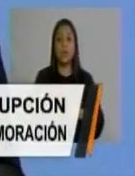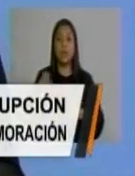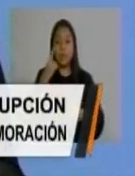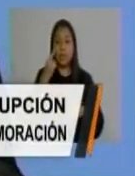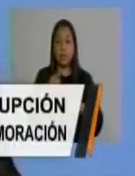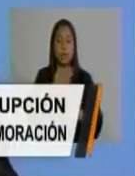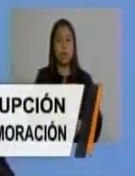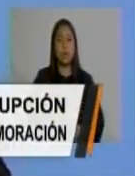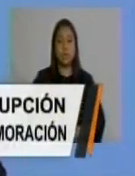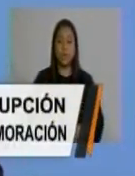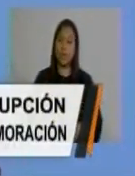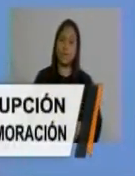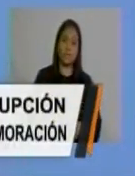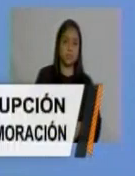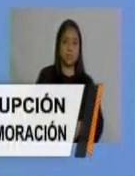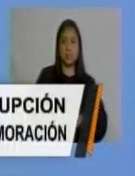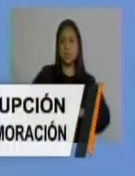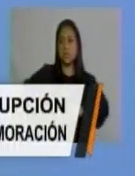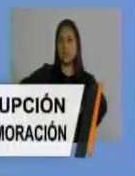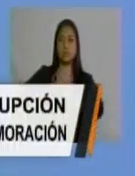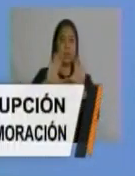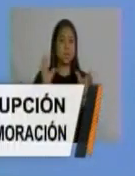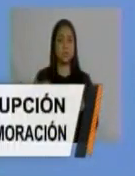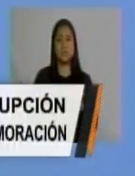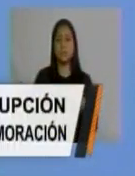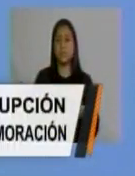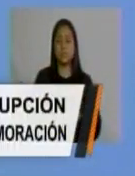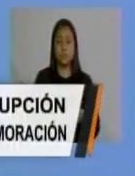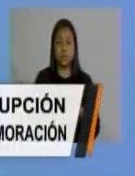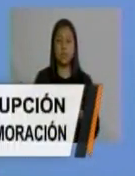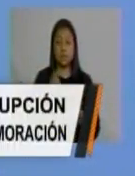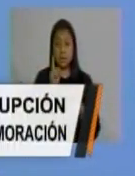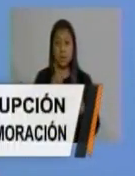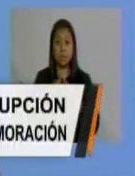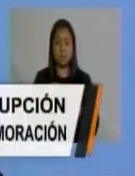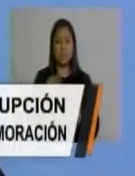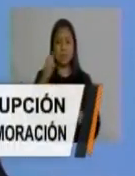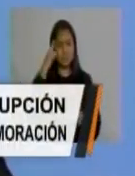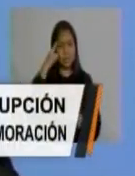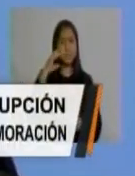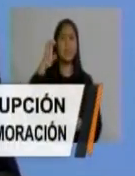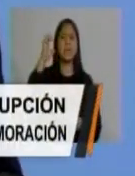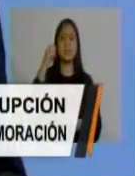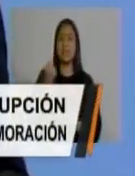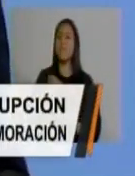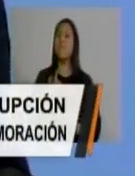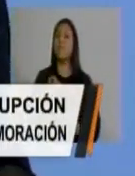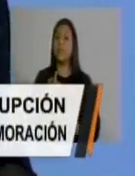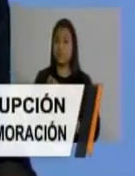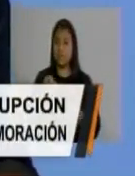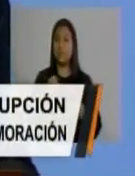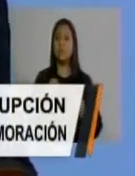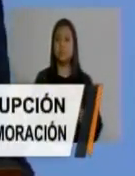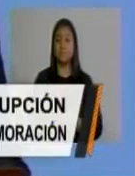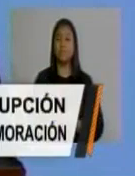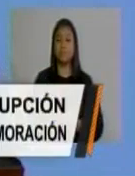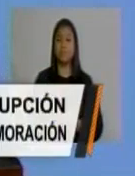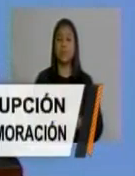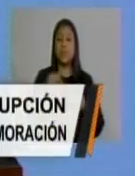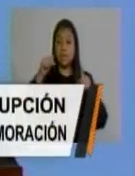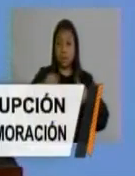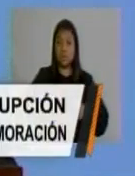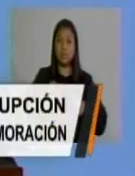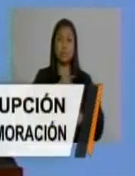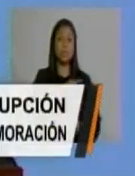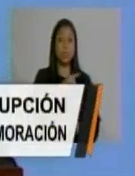la eficiencia, la transparencia administrativa y esa ética que tanta falta ha hecho. Solo de esta manera